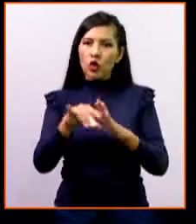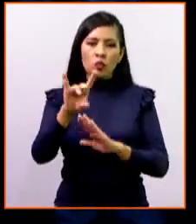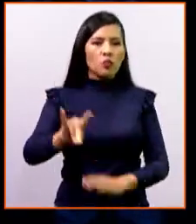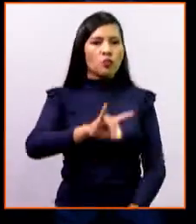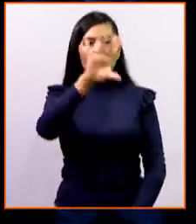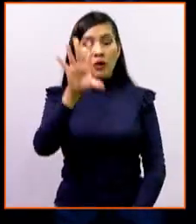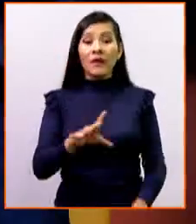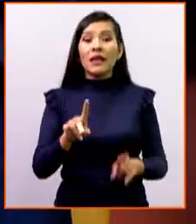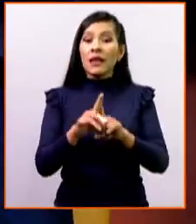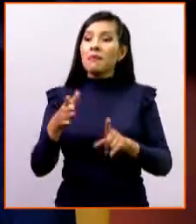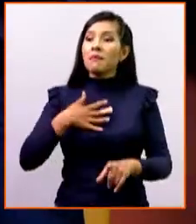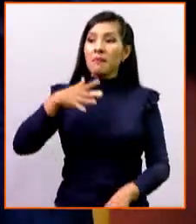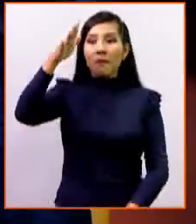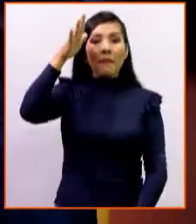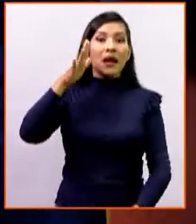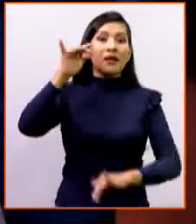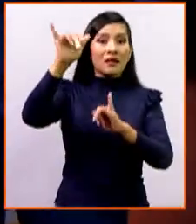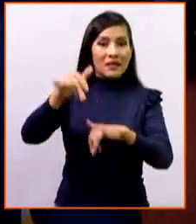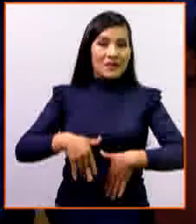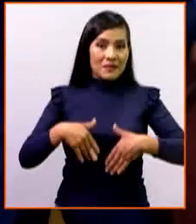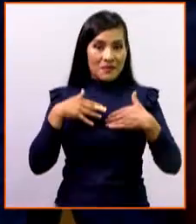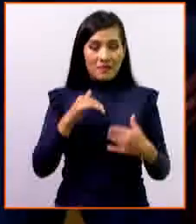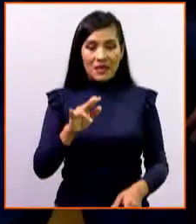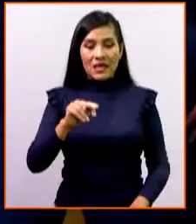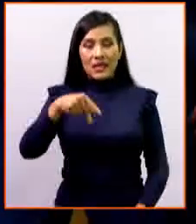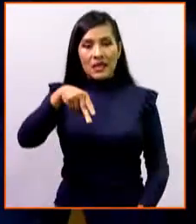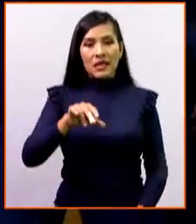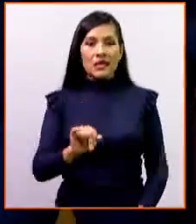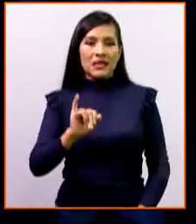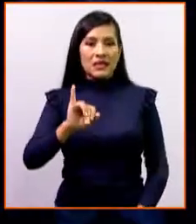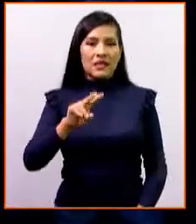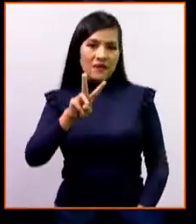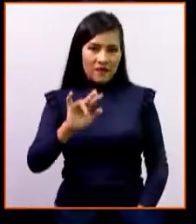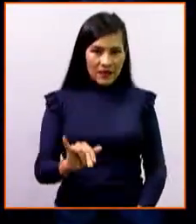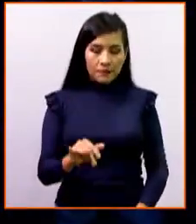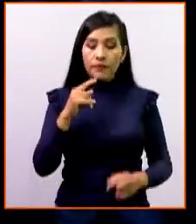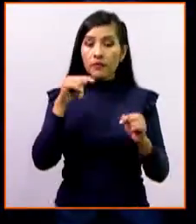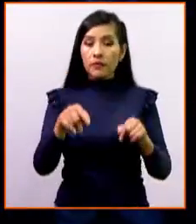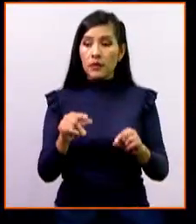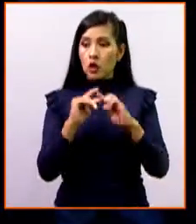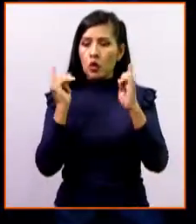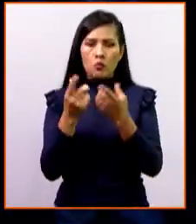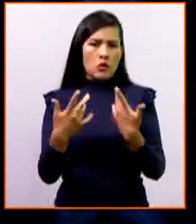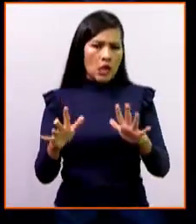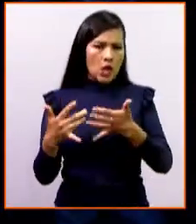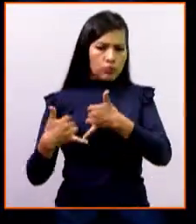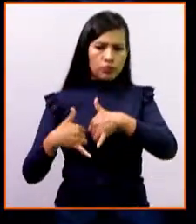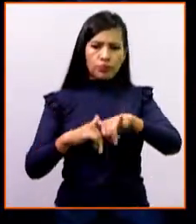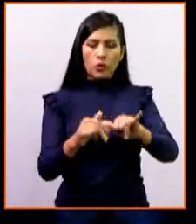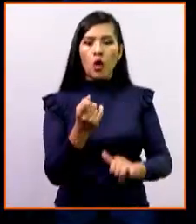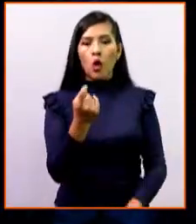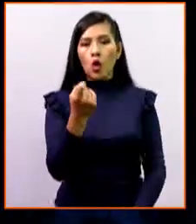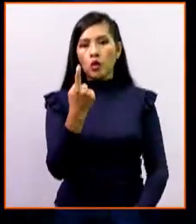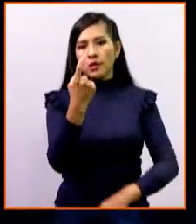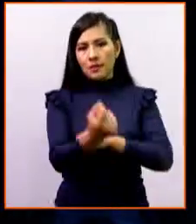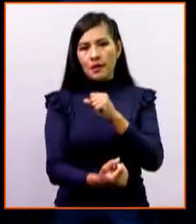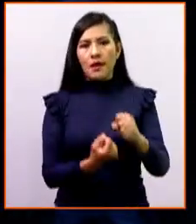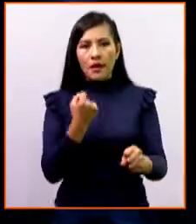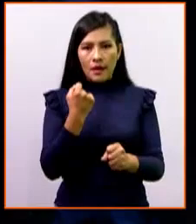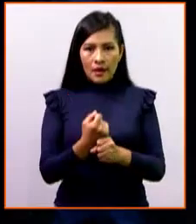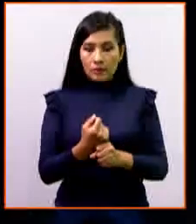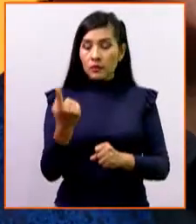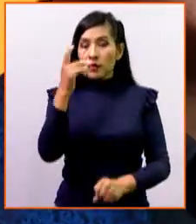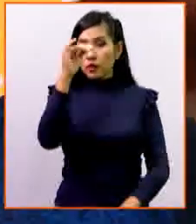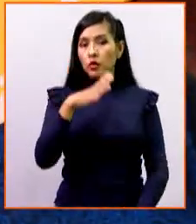Inquisidia, a mis papás que los aman y que viven allá. En realidad la orquesta ya tiene 11 años y bueno, es la idea de David Torres, que es el